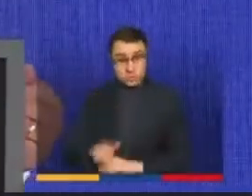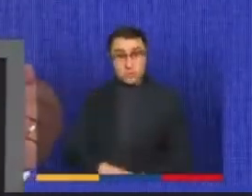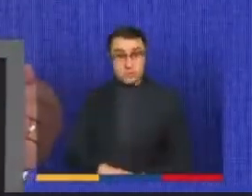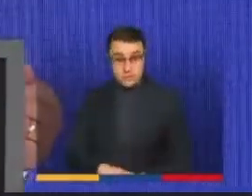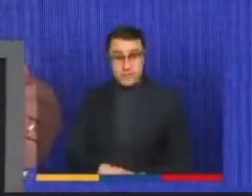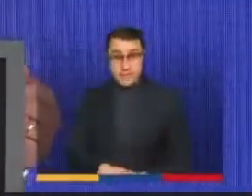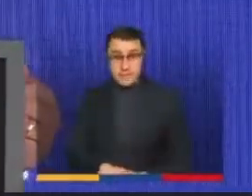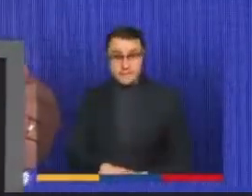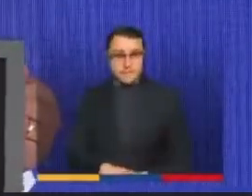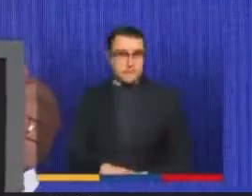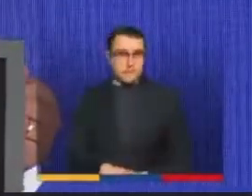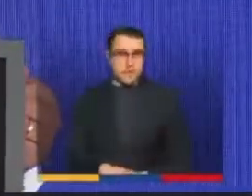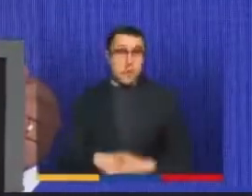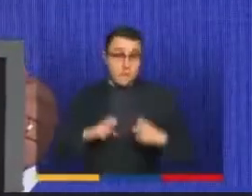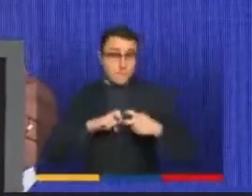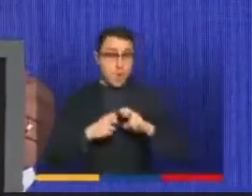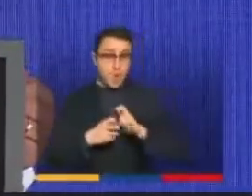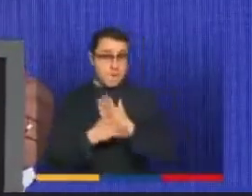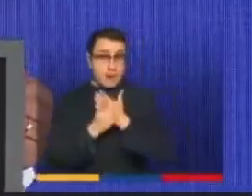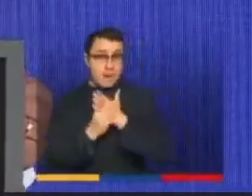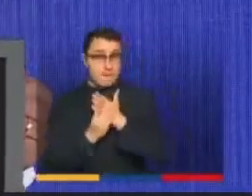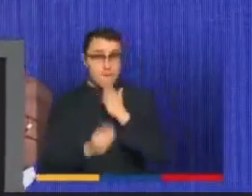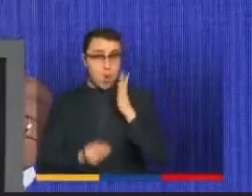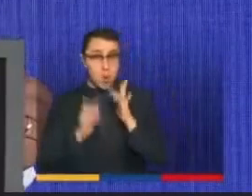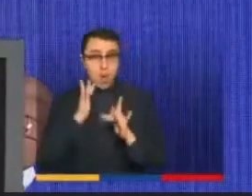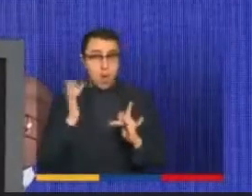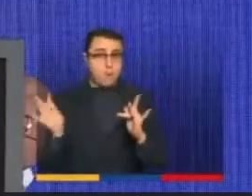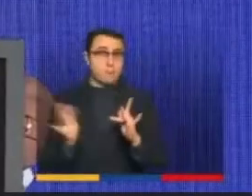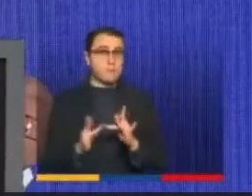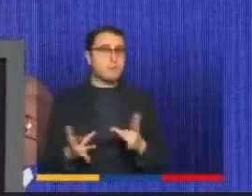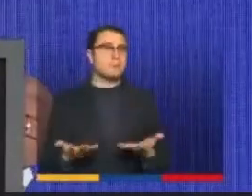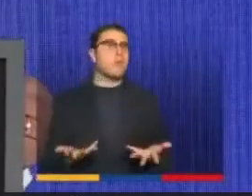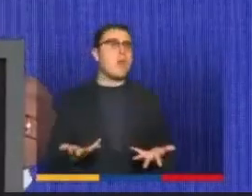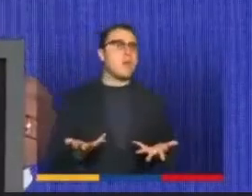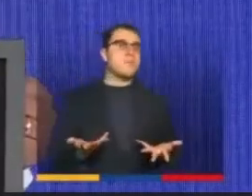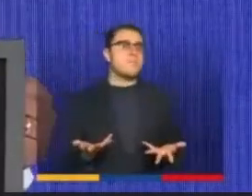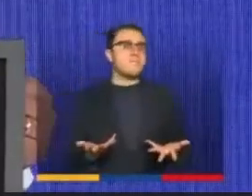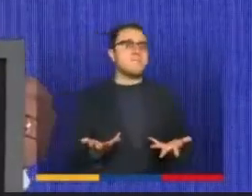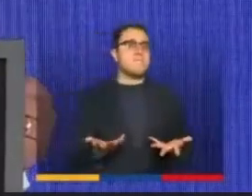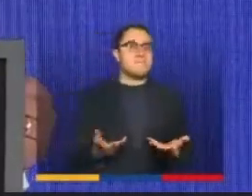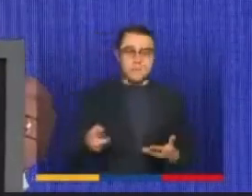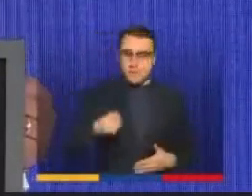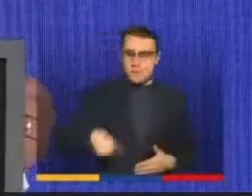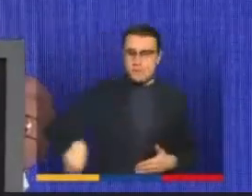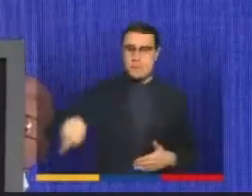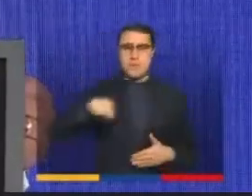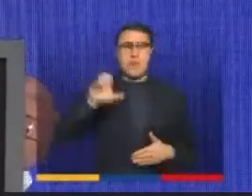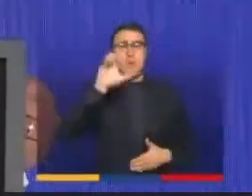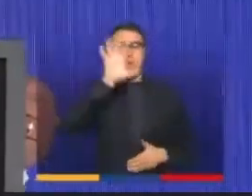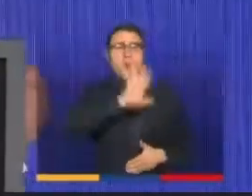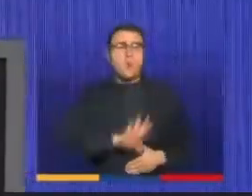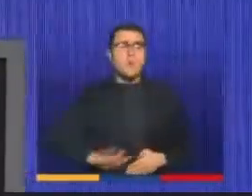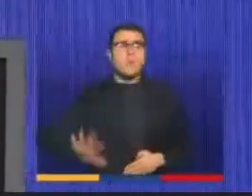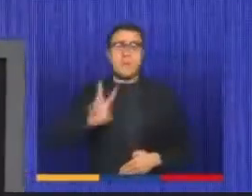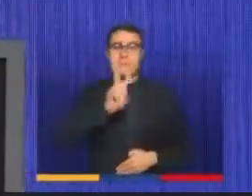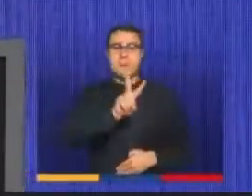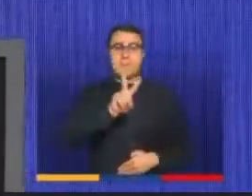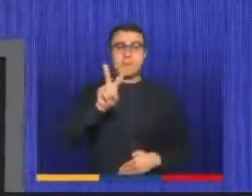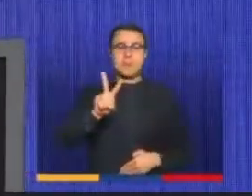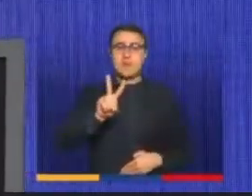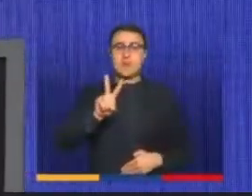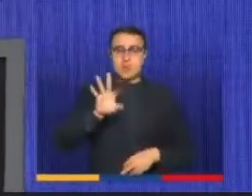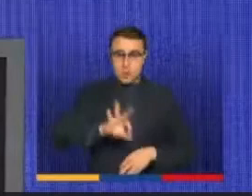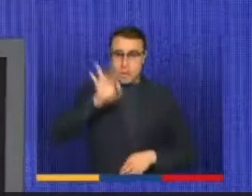problemas de la pobreza. El 22% de la niñez colombiana tiene anemia.